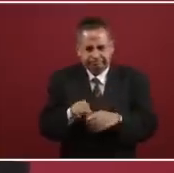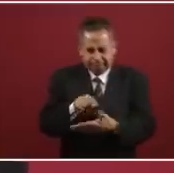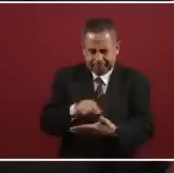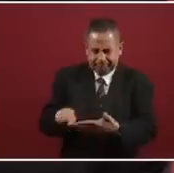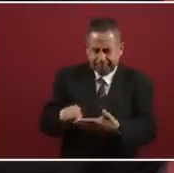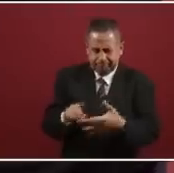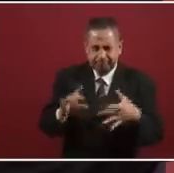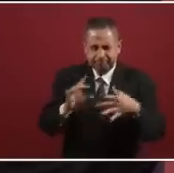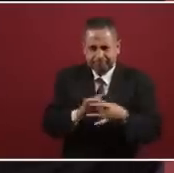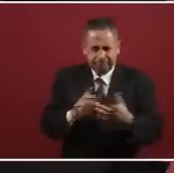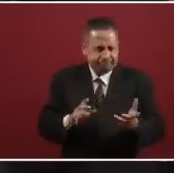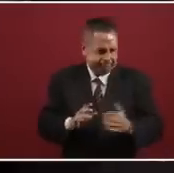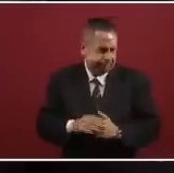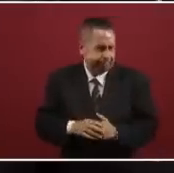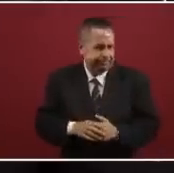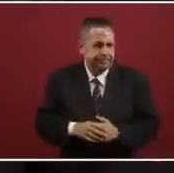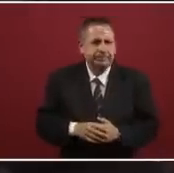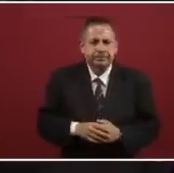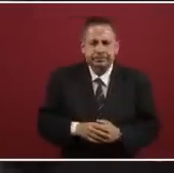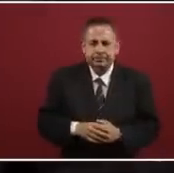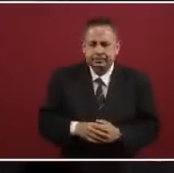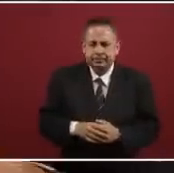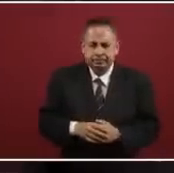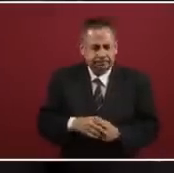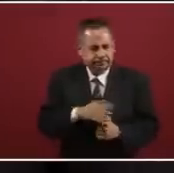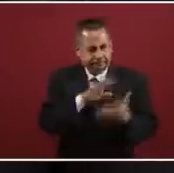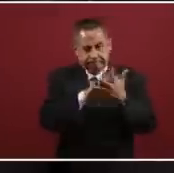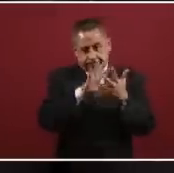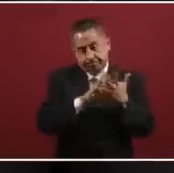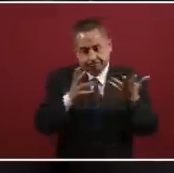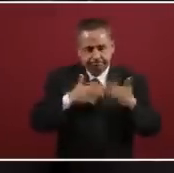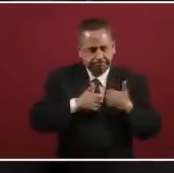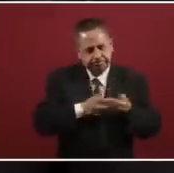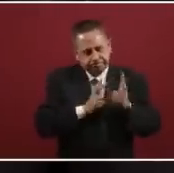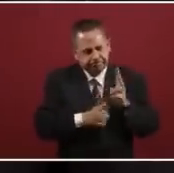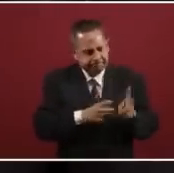estaba comentando en la cárcel.